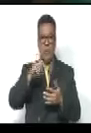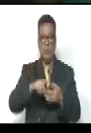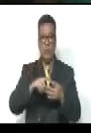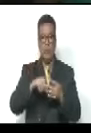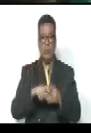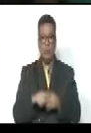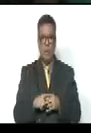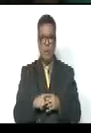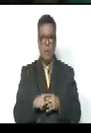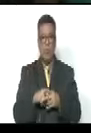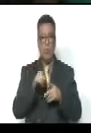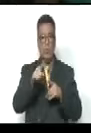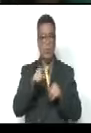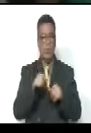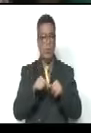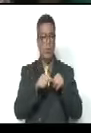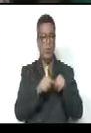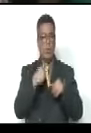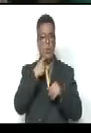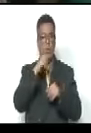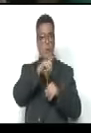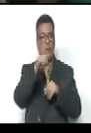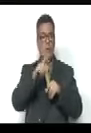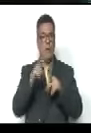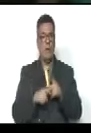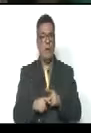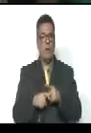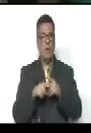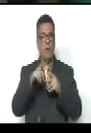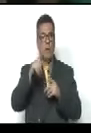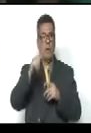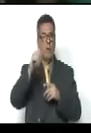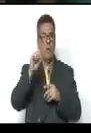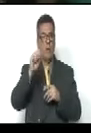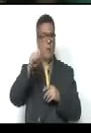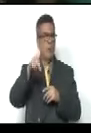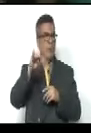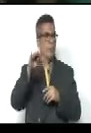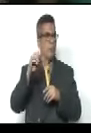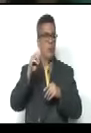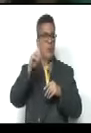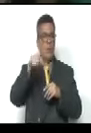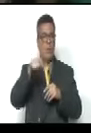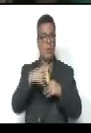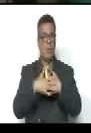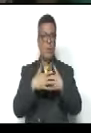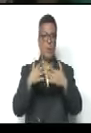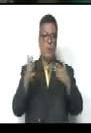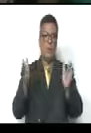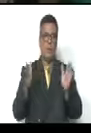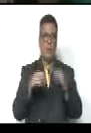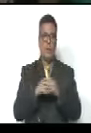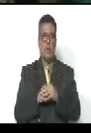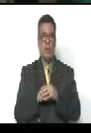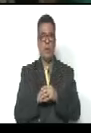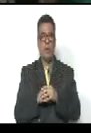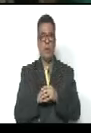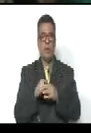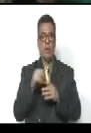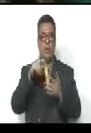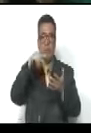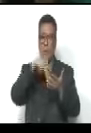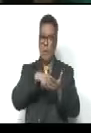cuartillas preciso la figura histórica de Pío Tamayo. Pero esta Asamblea Nacional tiene una